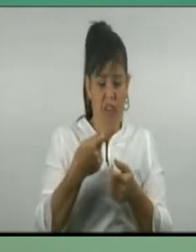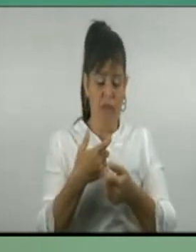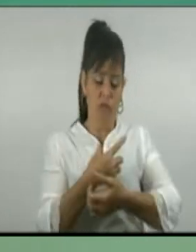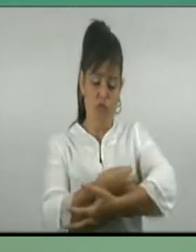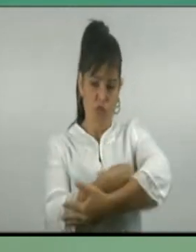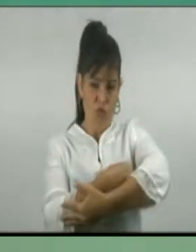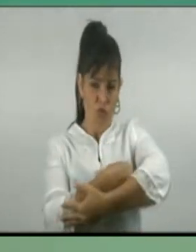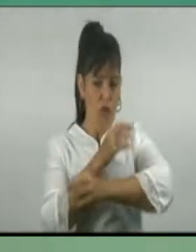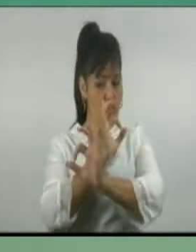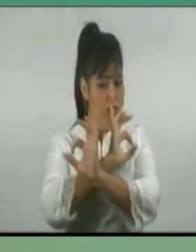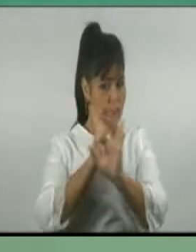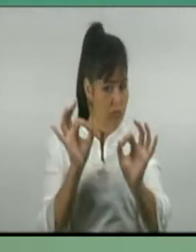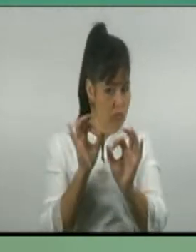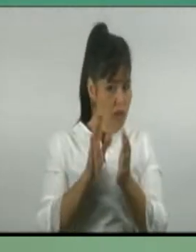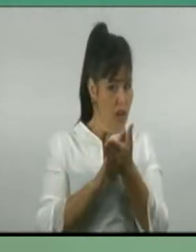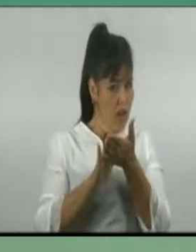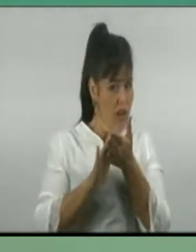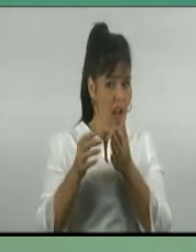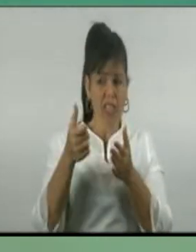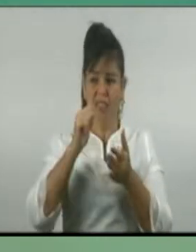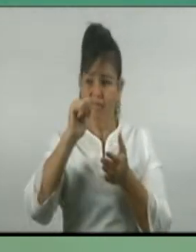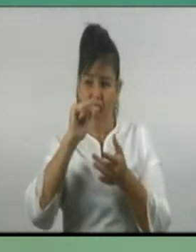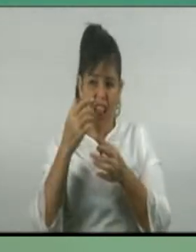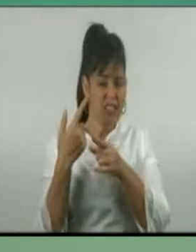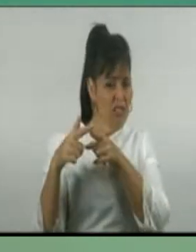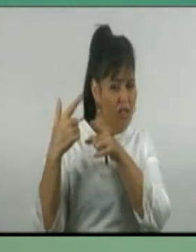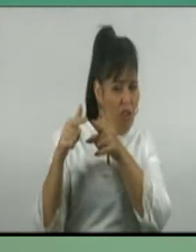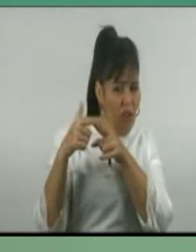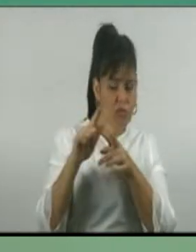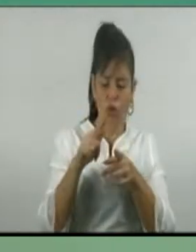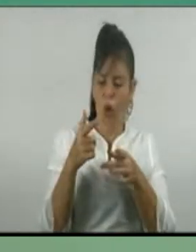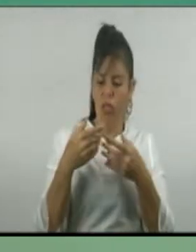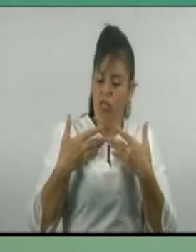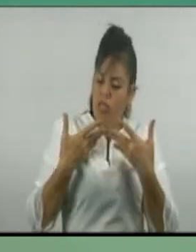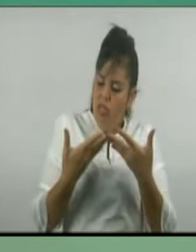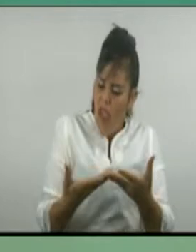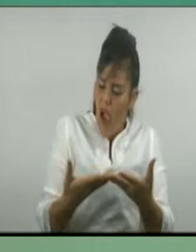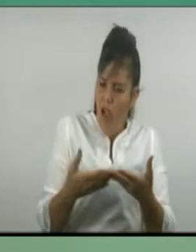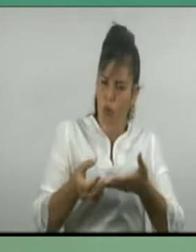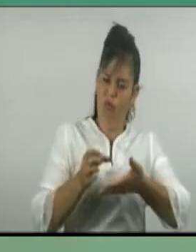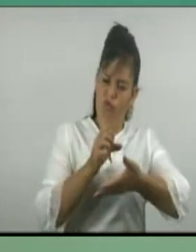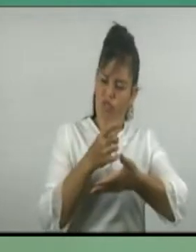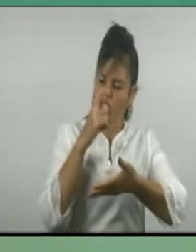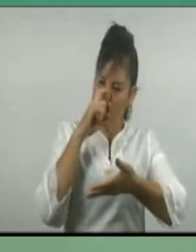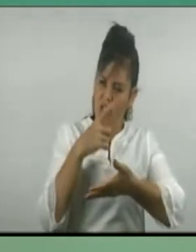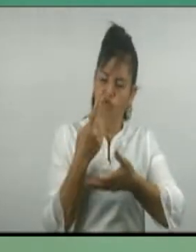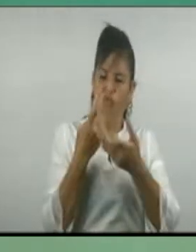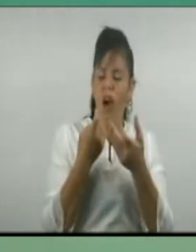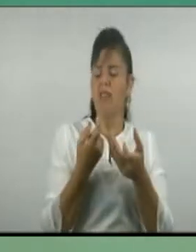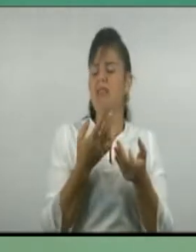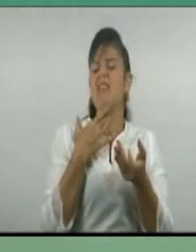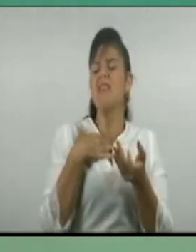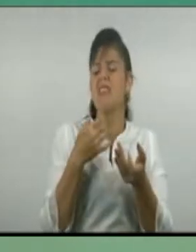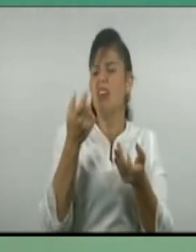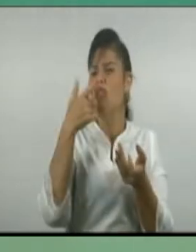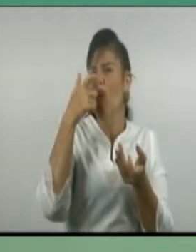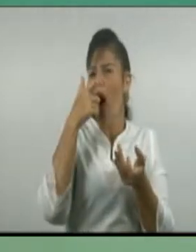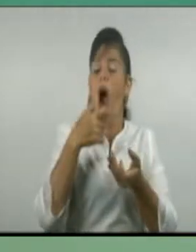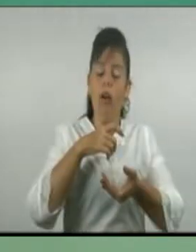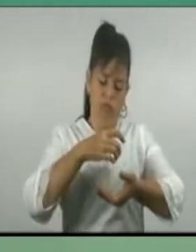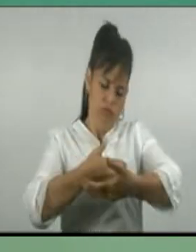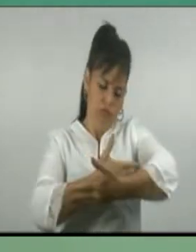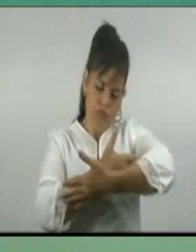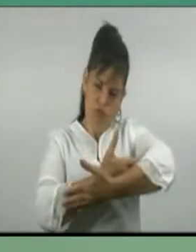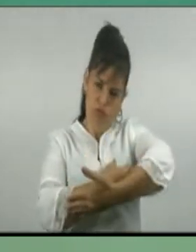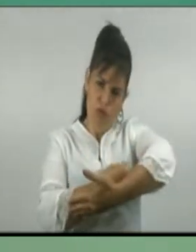ser dada o brindada espontáneamente en el momento que el niño la requiera establece la